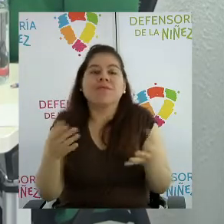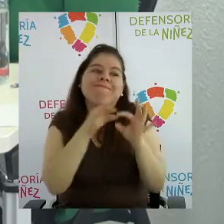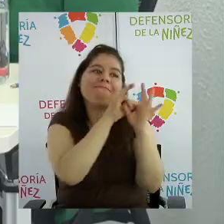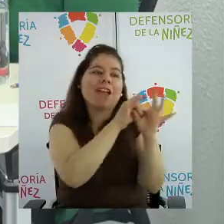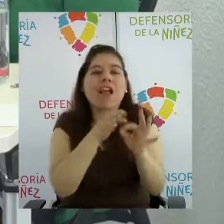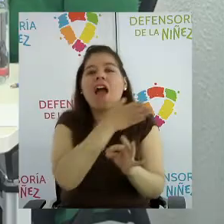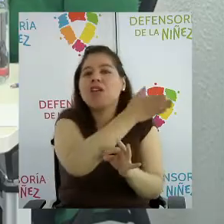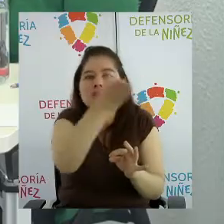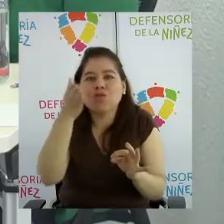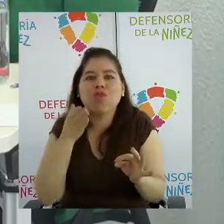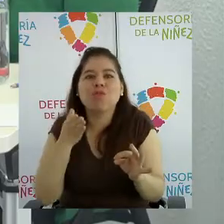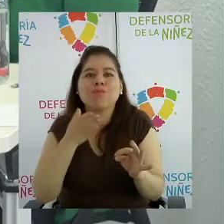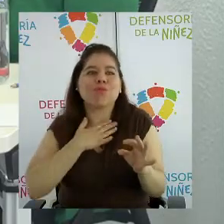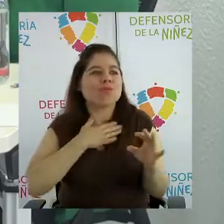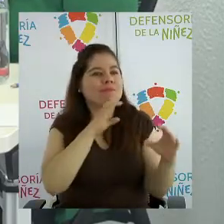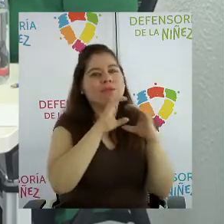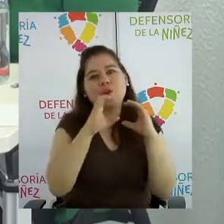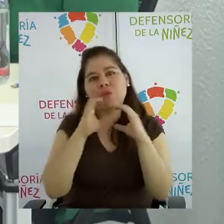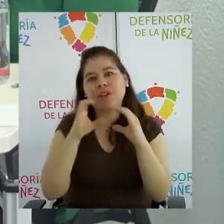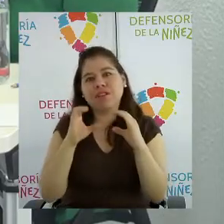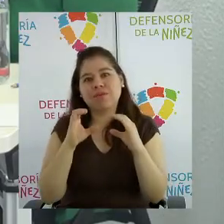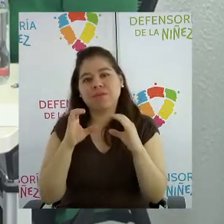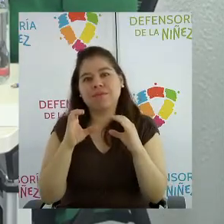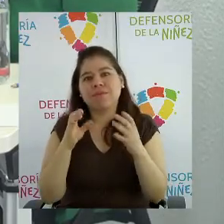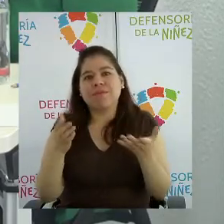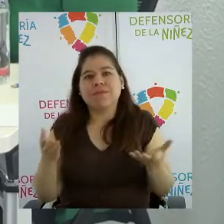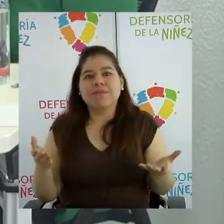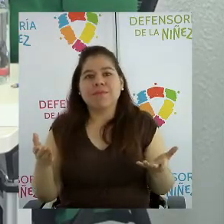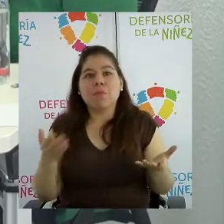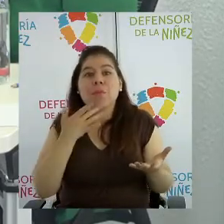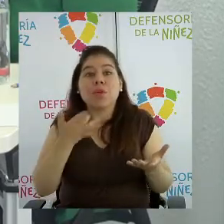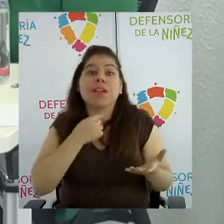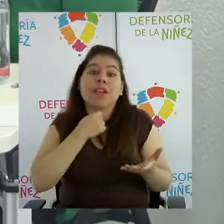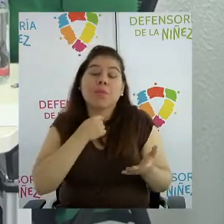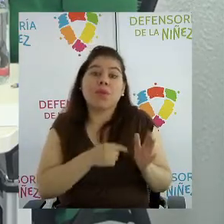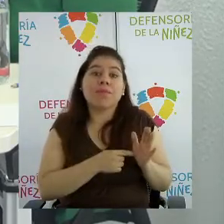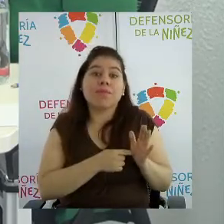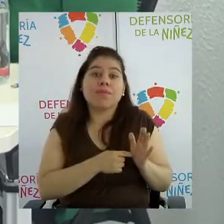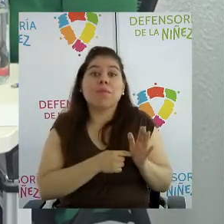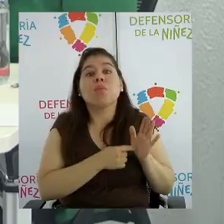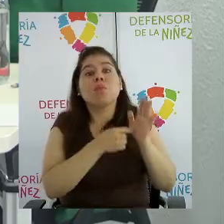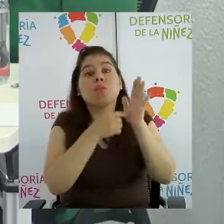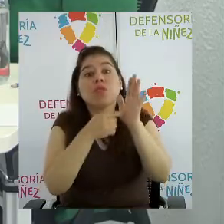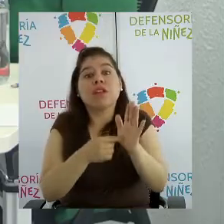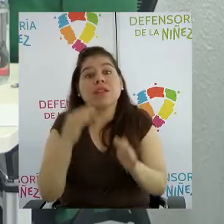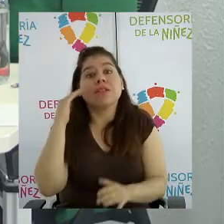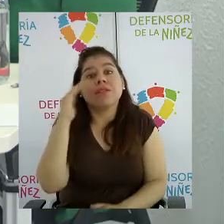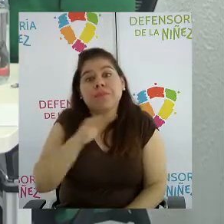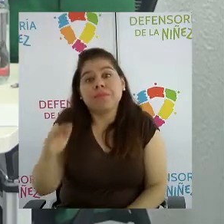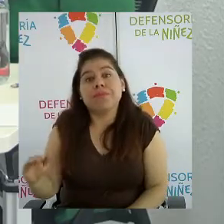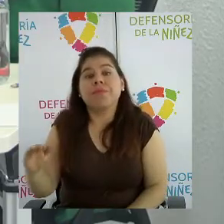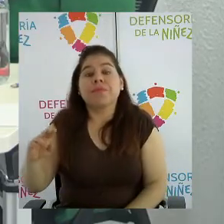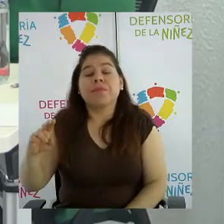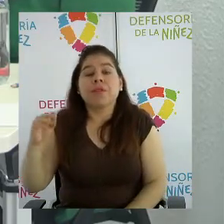medios de comunicación, donde la idea es dar cuenta de la situación que se relaciona con los derechos de niños, niñas y